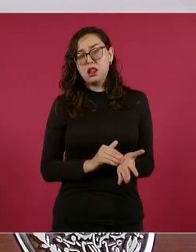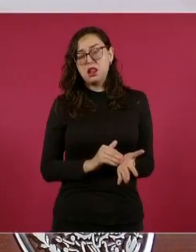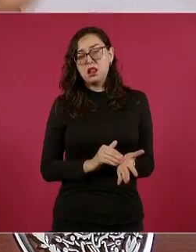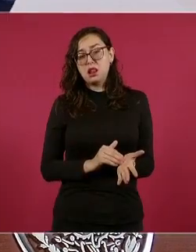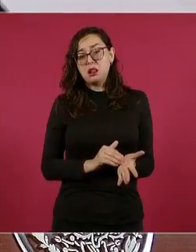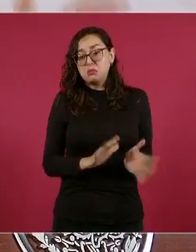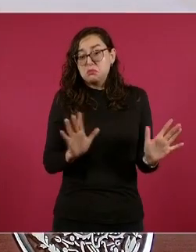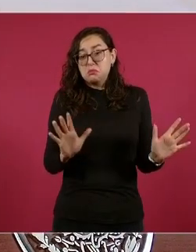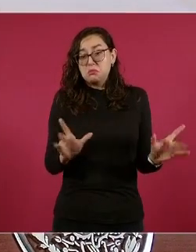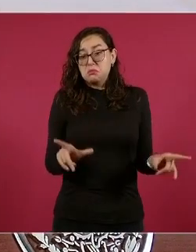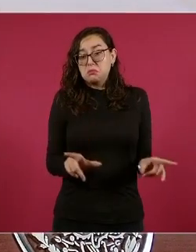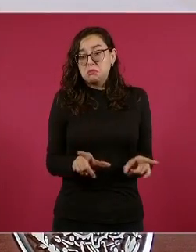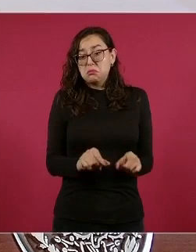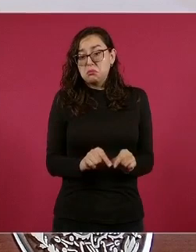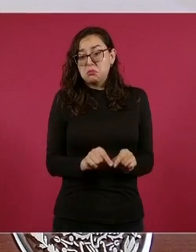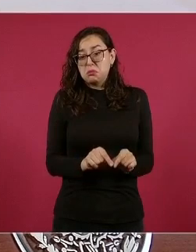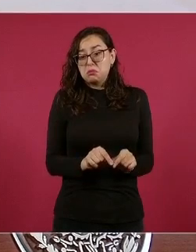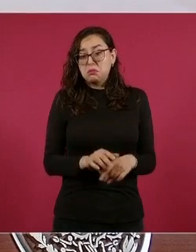Eso es todo.